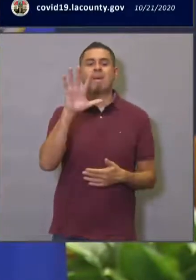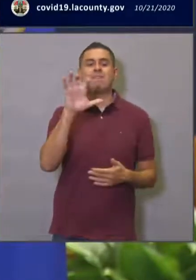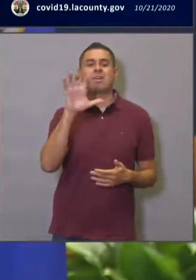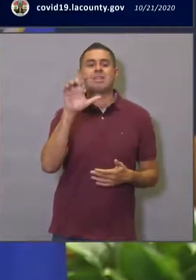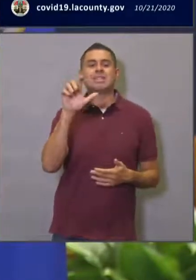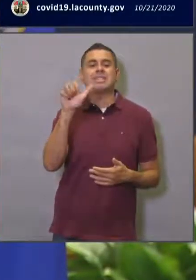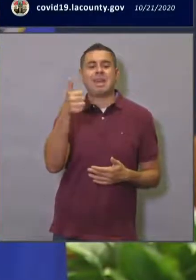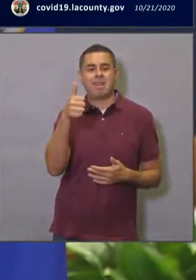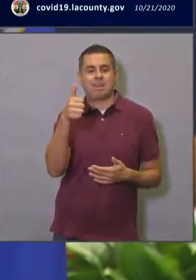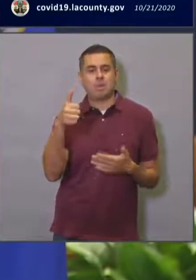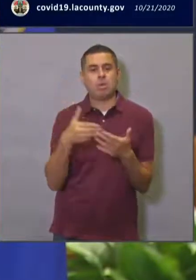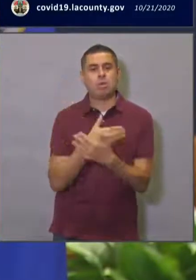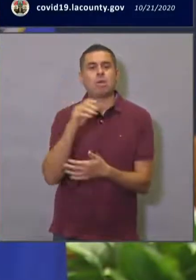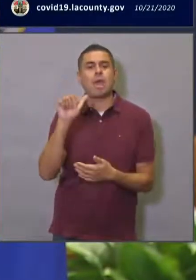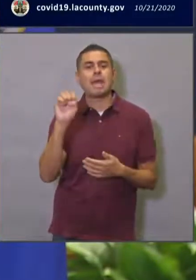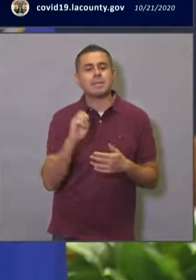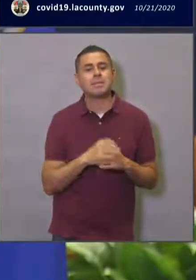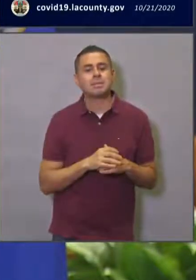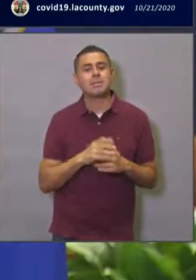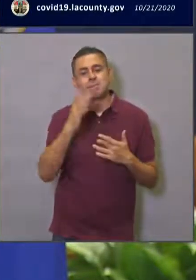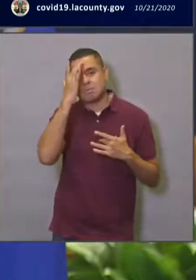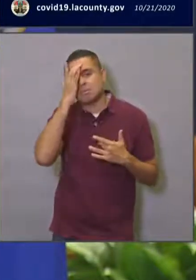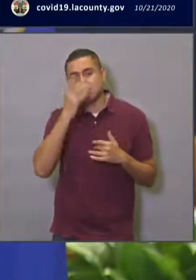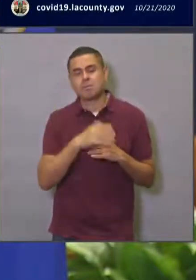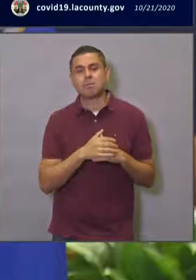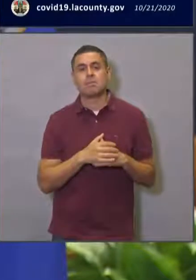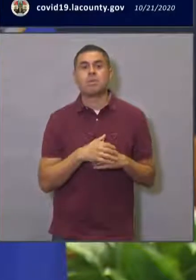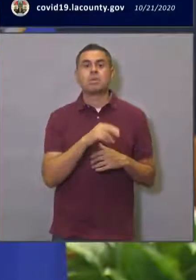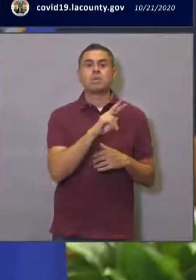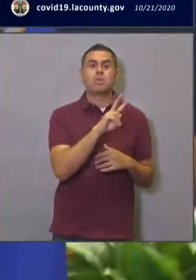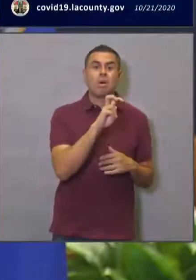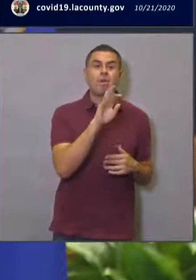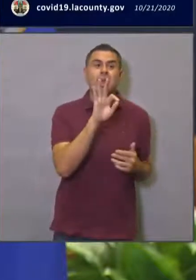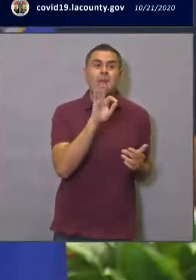total de casos en el condado de Los Ángeles a